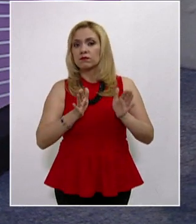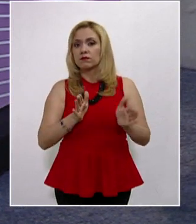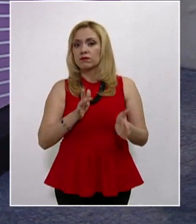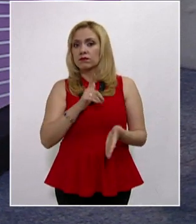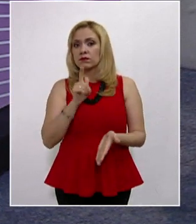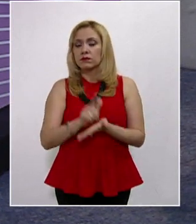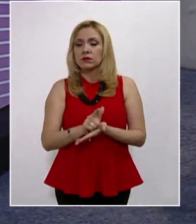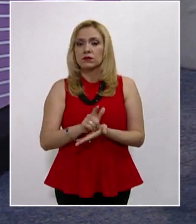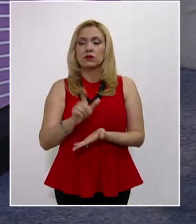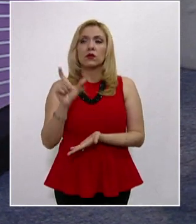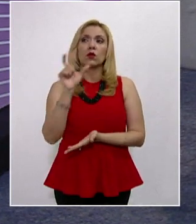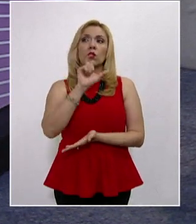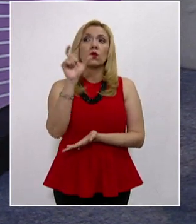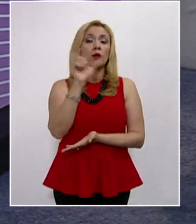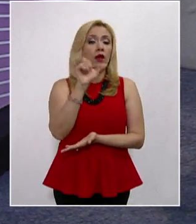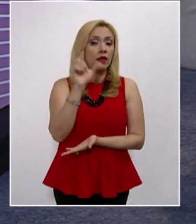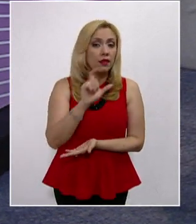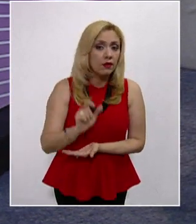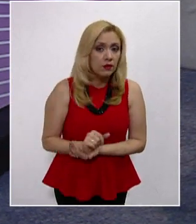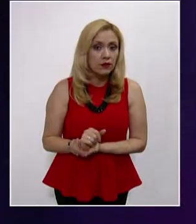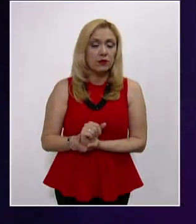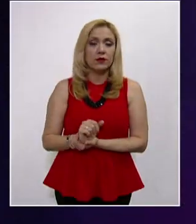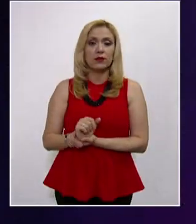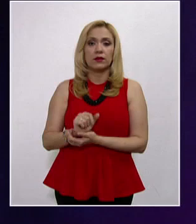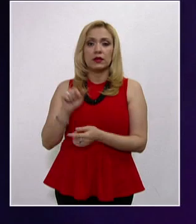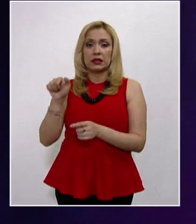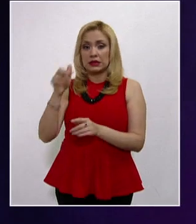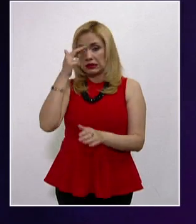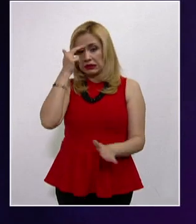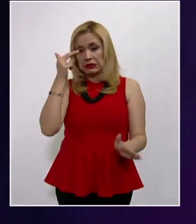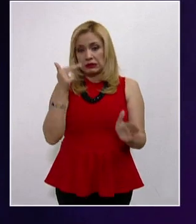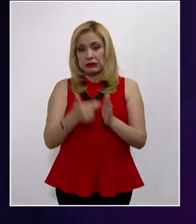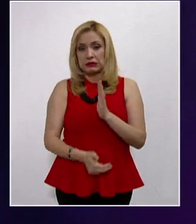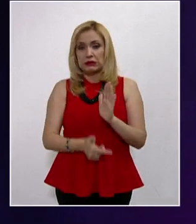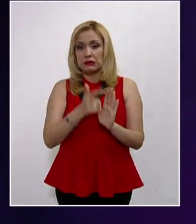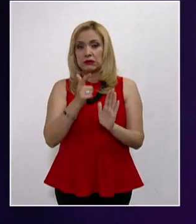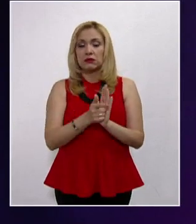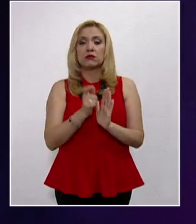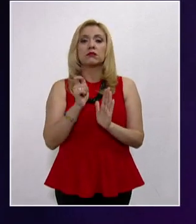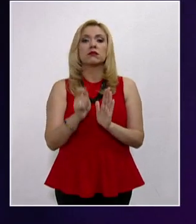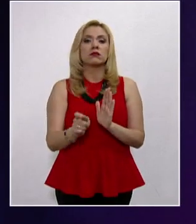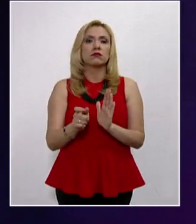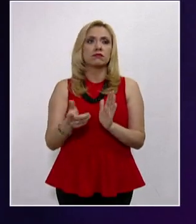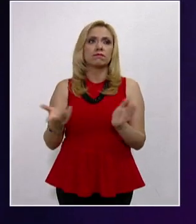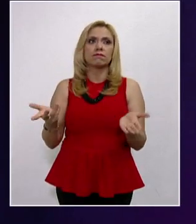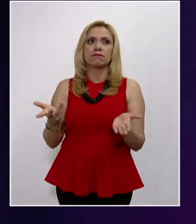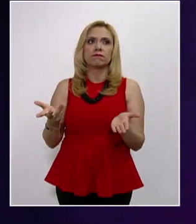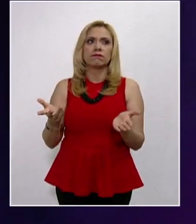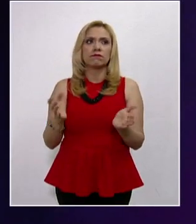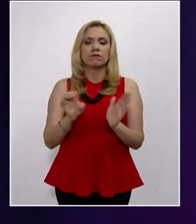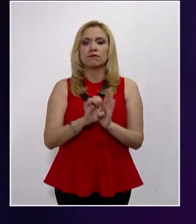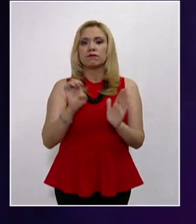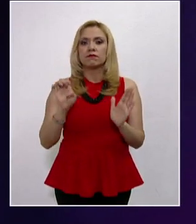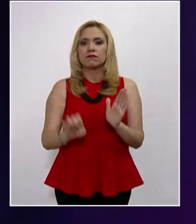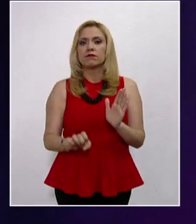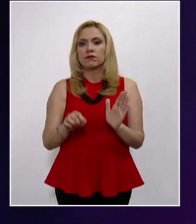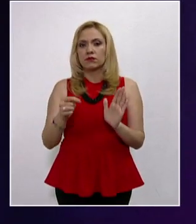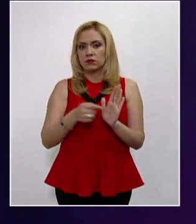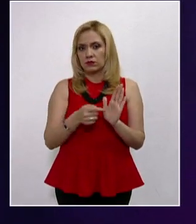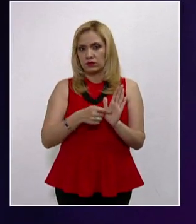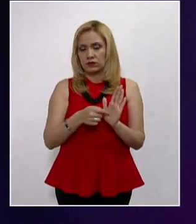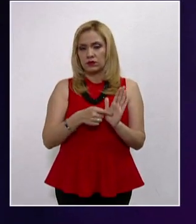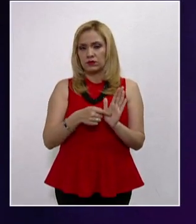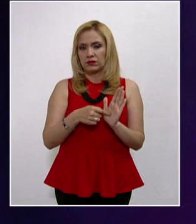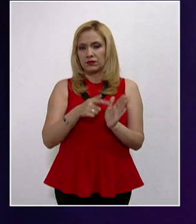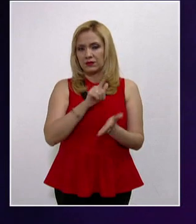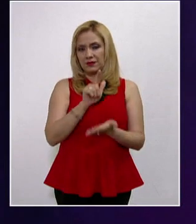trate sobre, digamos, cuando el delito trate sobre bienes jurídicos, que el bien jurídico